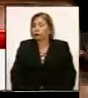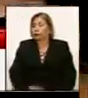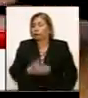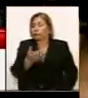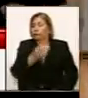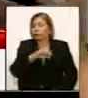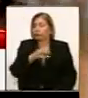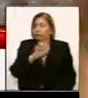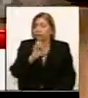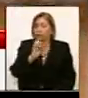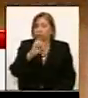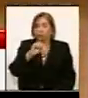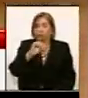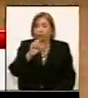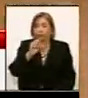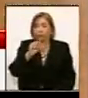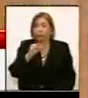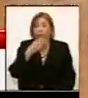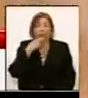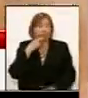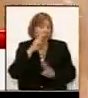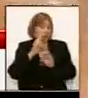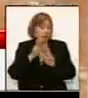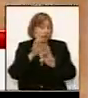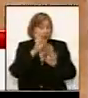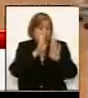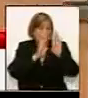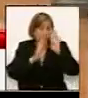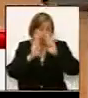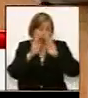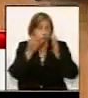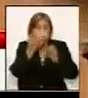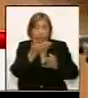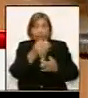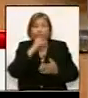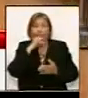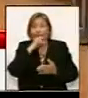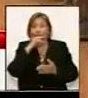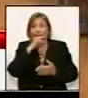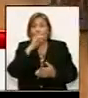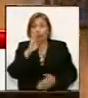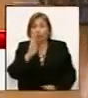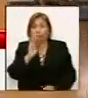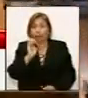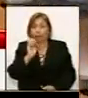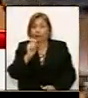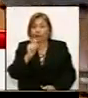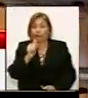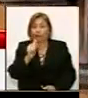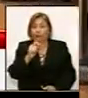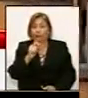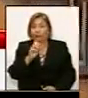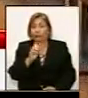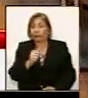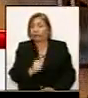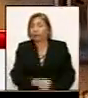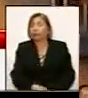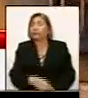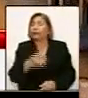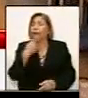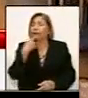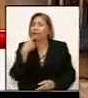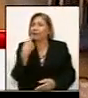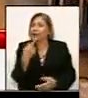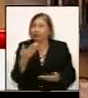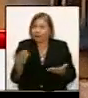Presidente, voy a responder a las preocupaciones de la señora congresista Karina Beteta. He dicho lo